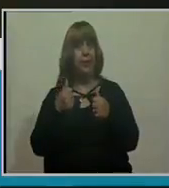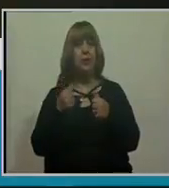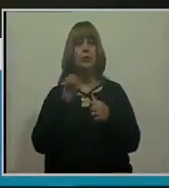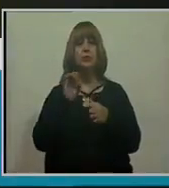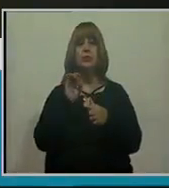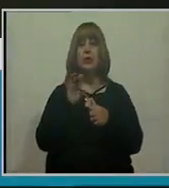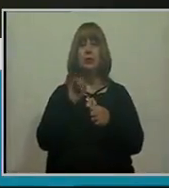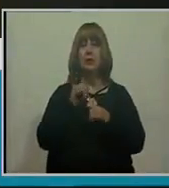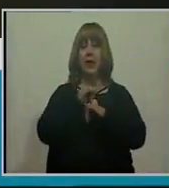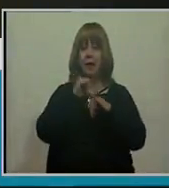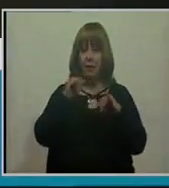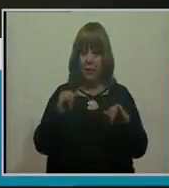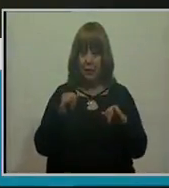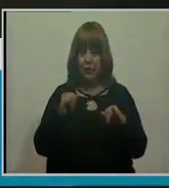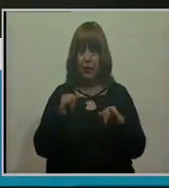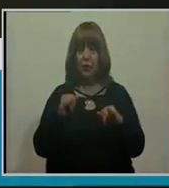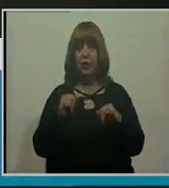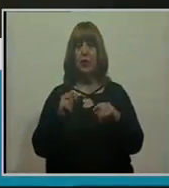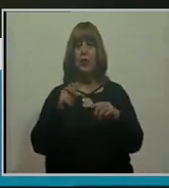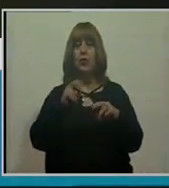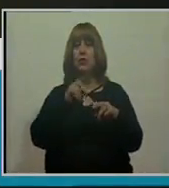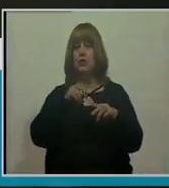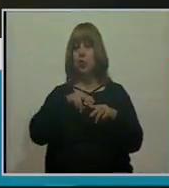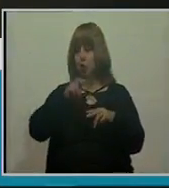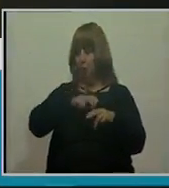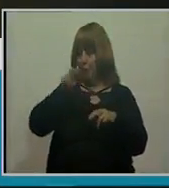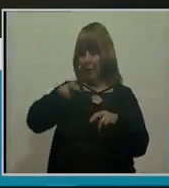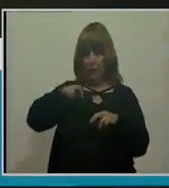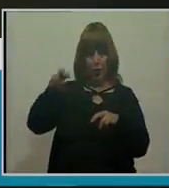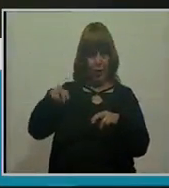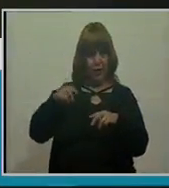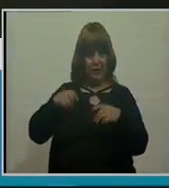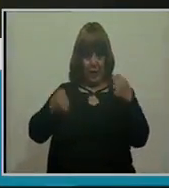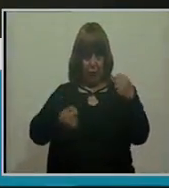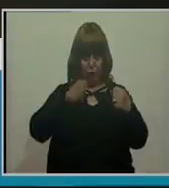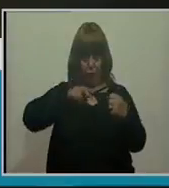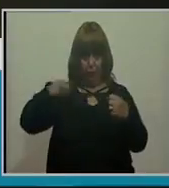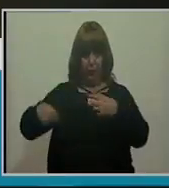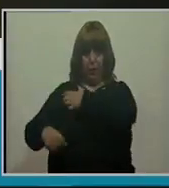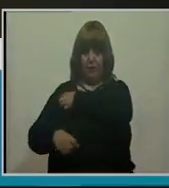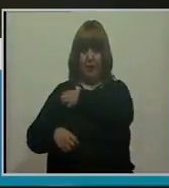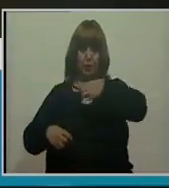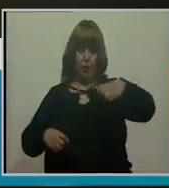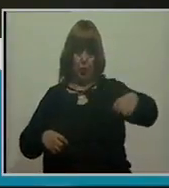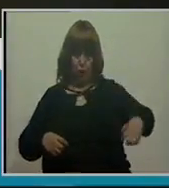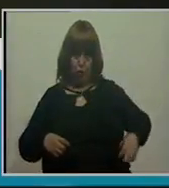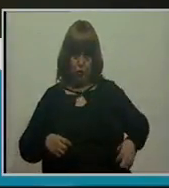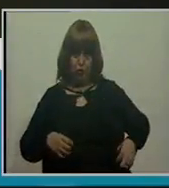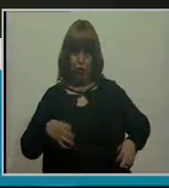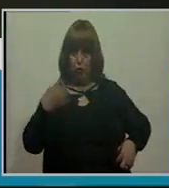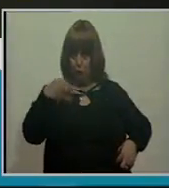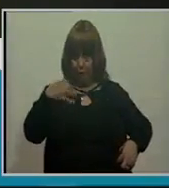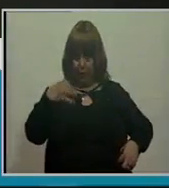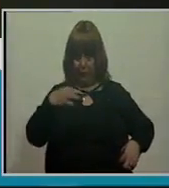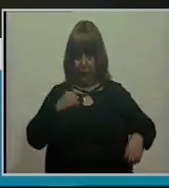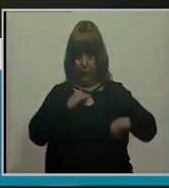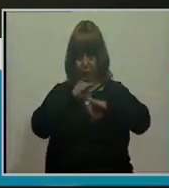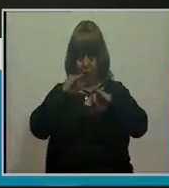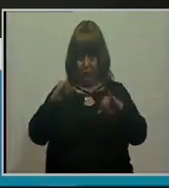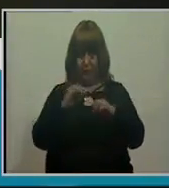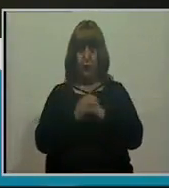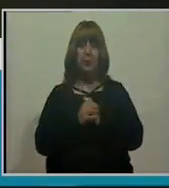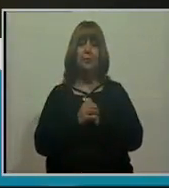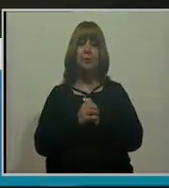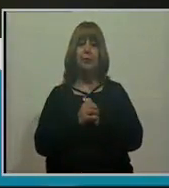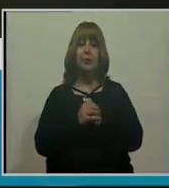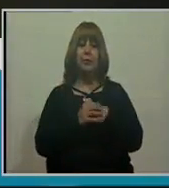caso es transitar todos los ocupantes del vehículo con el cinturón de seguridad correctamente colocado. Muy bien. Luisito, ¿esa